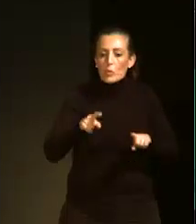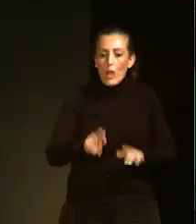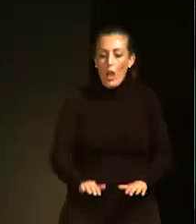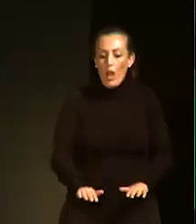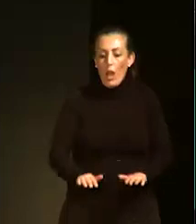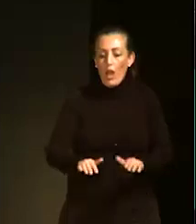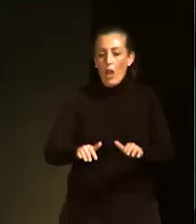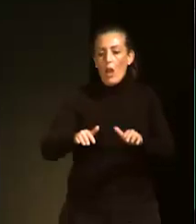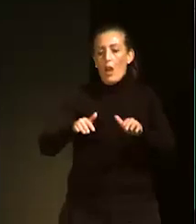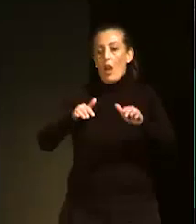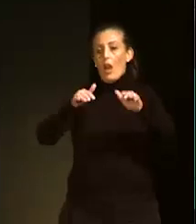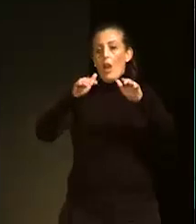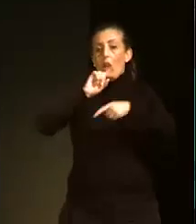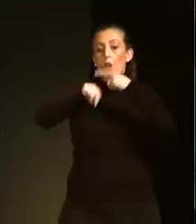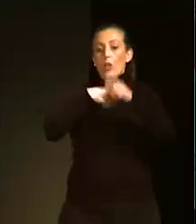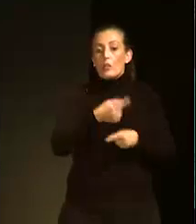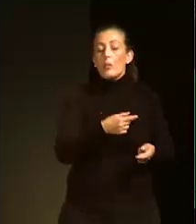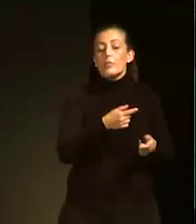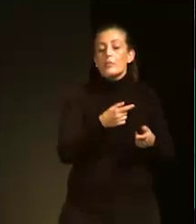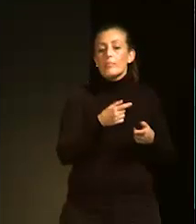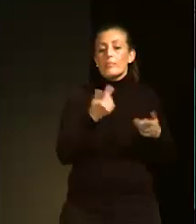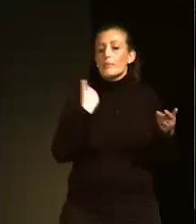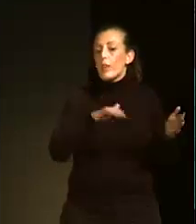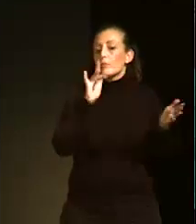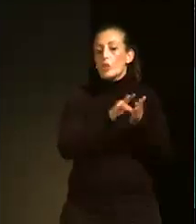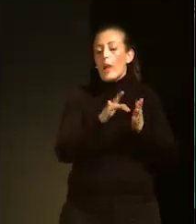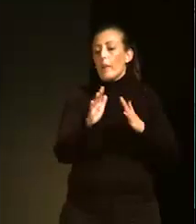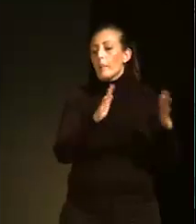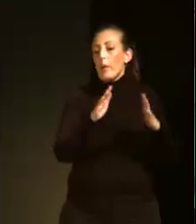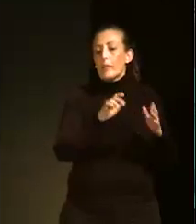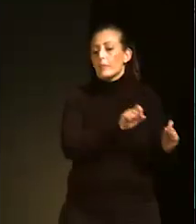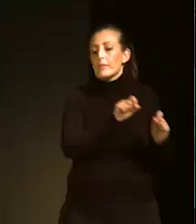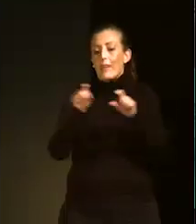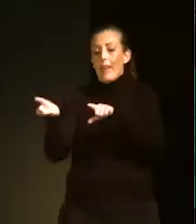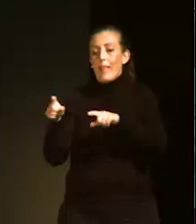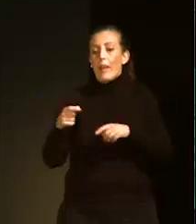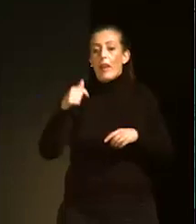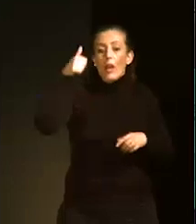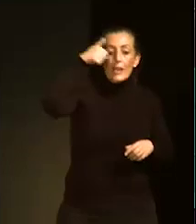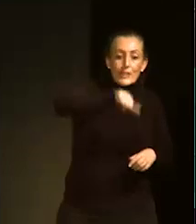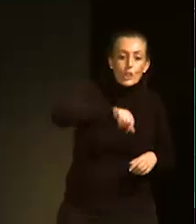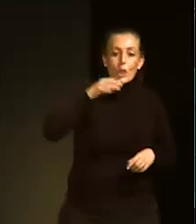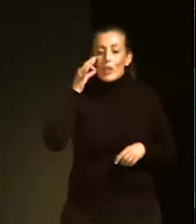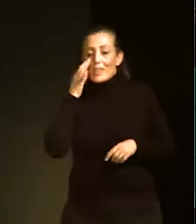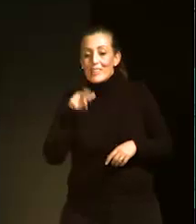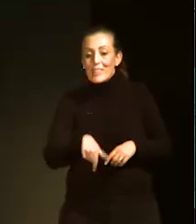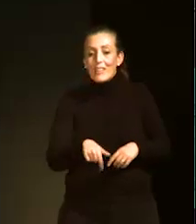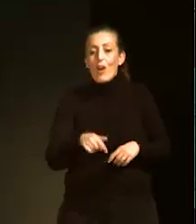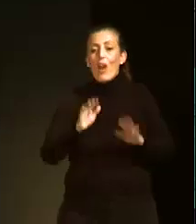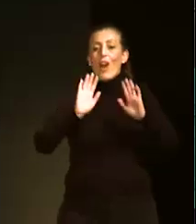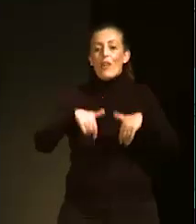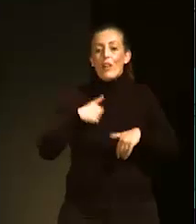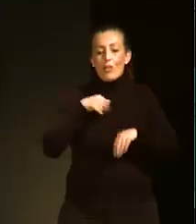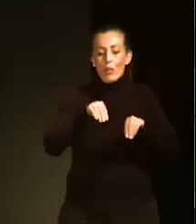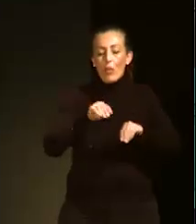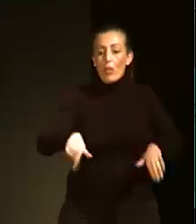llegó el momento de trasladar también y ellos se convirtieron y ellas en los actuales facilitadores